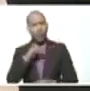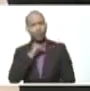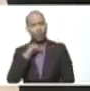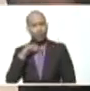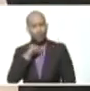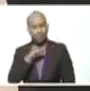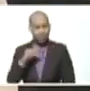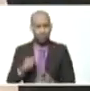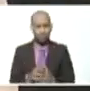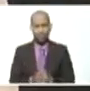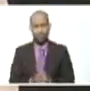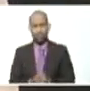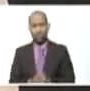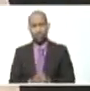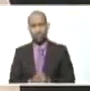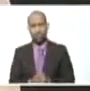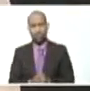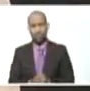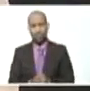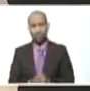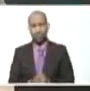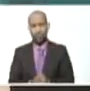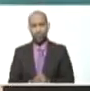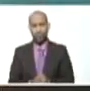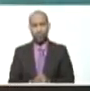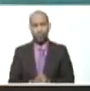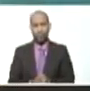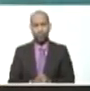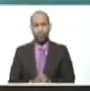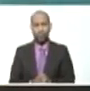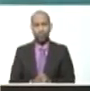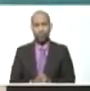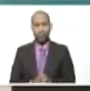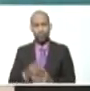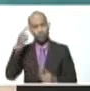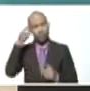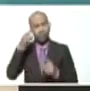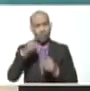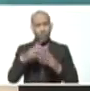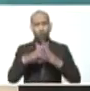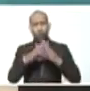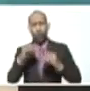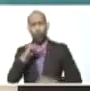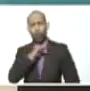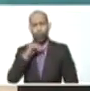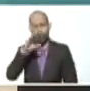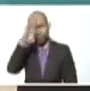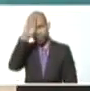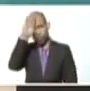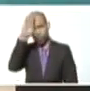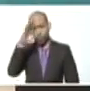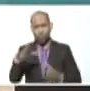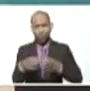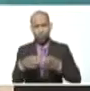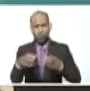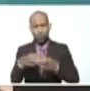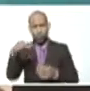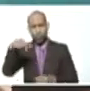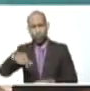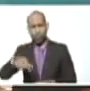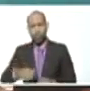apostólico, Cardenal Baltasar Porras, por los obispos, presbíteros y